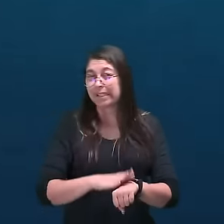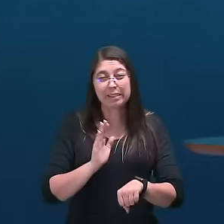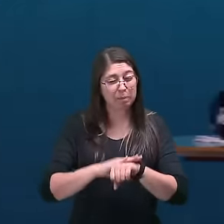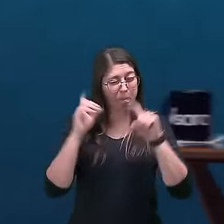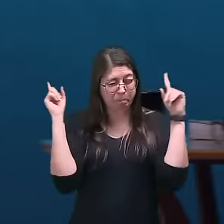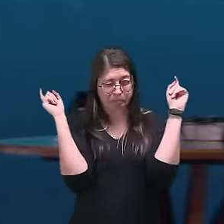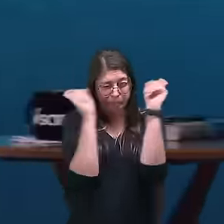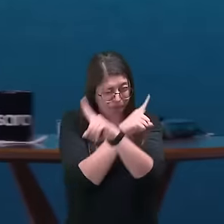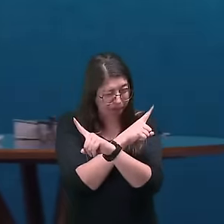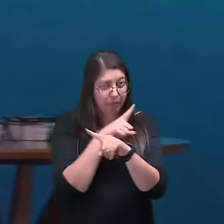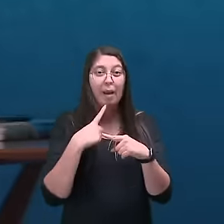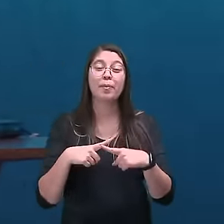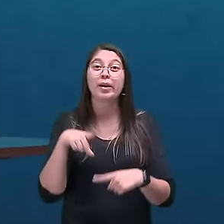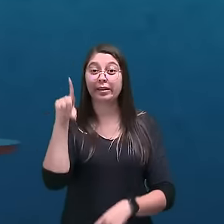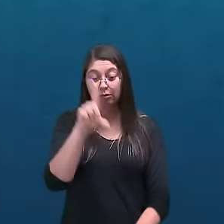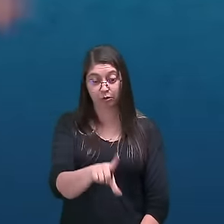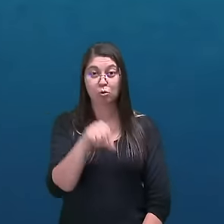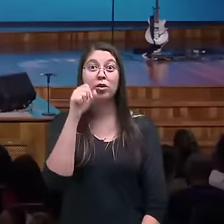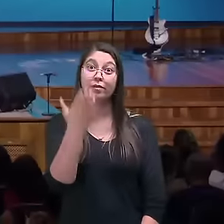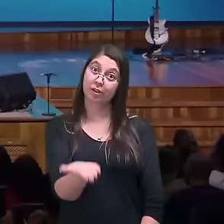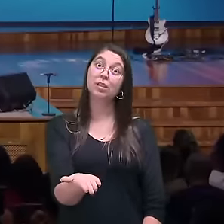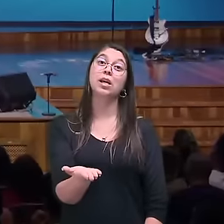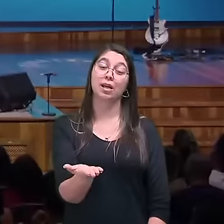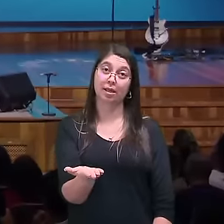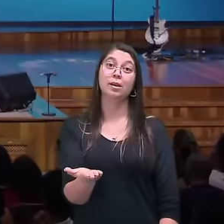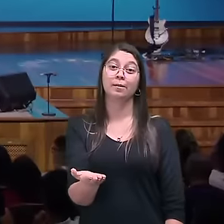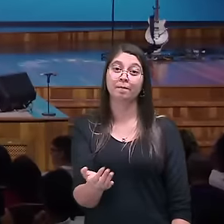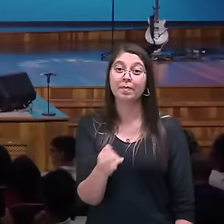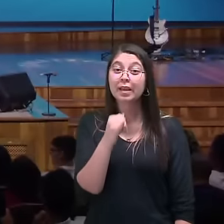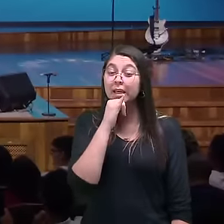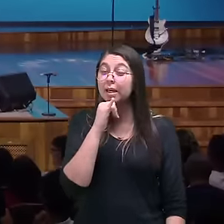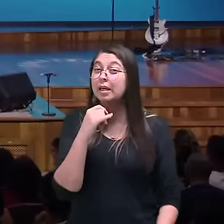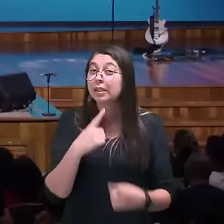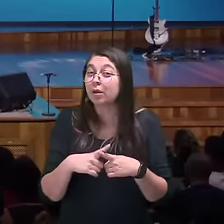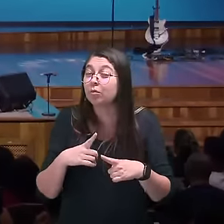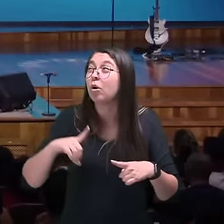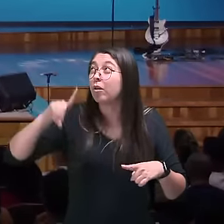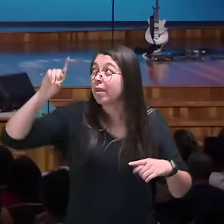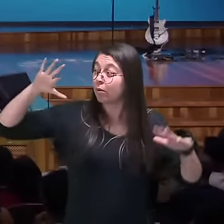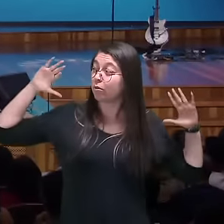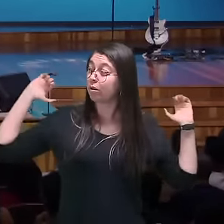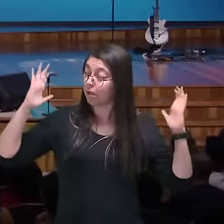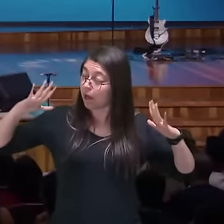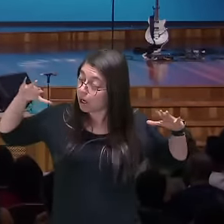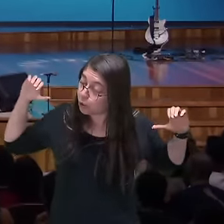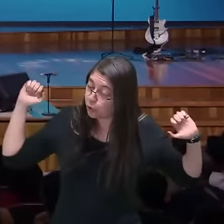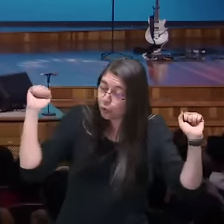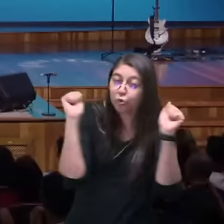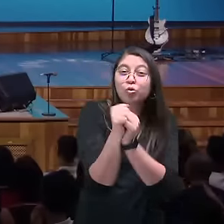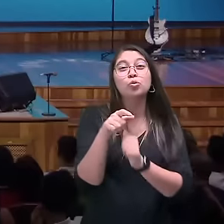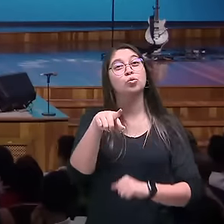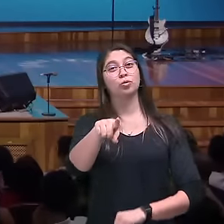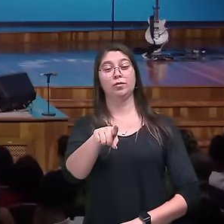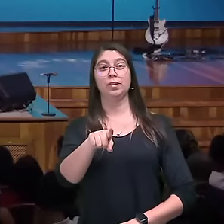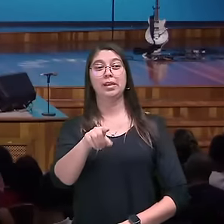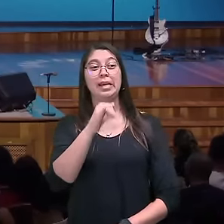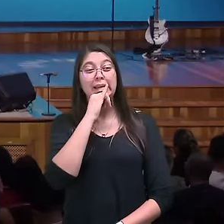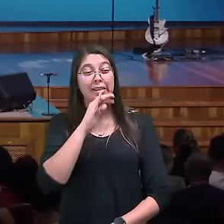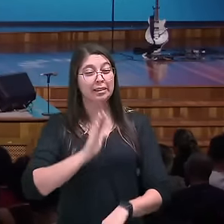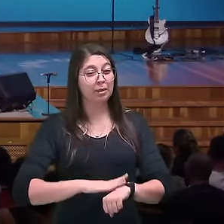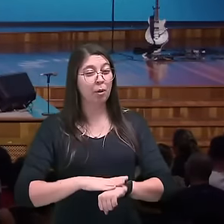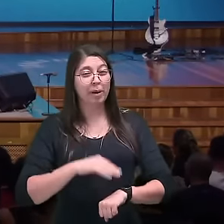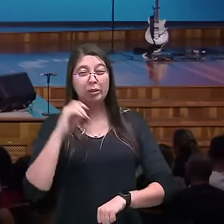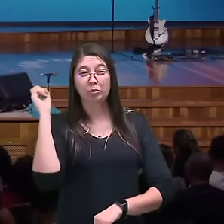a tu hora. Si está piorando, es porque el ángel del Señor va a descer sobre tu casa. Si está piorando, es porque Dios